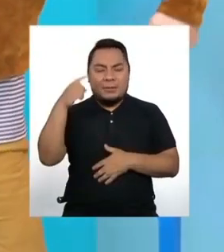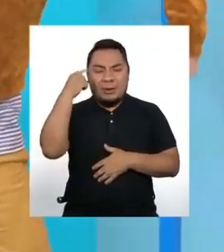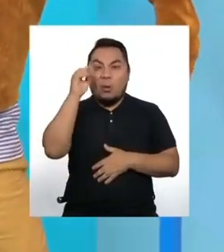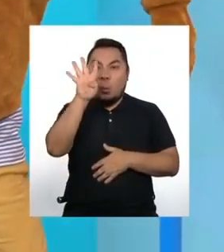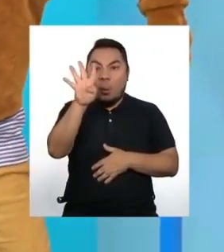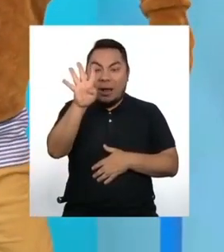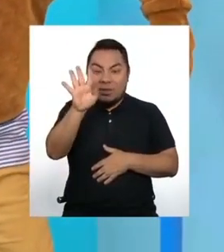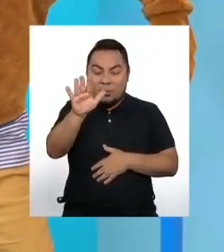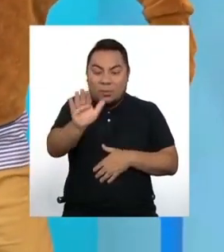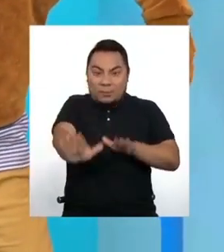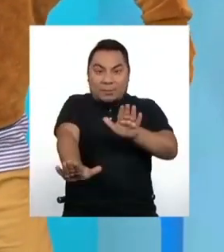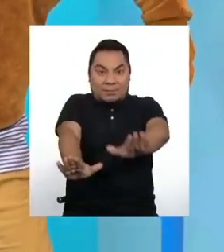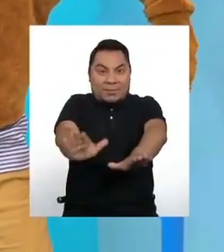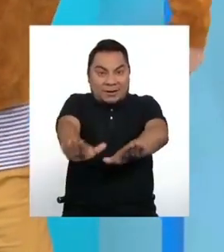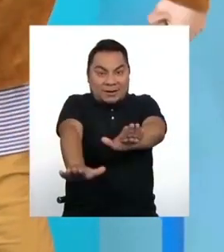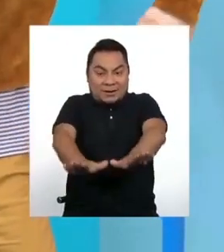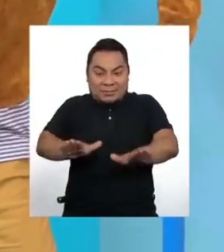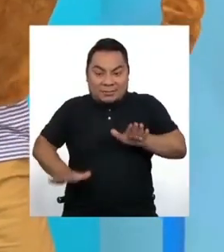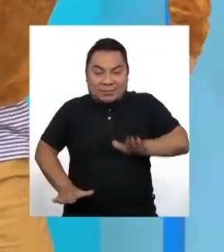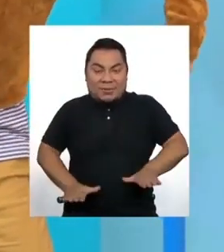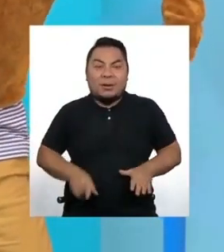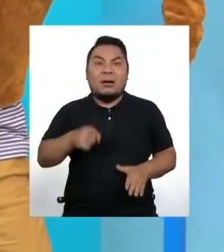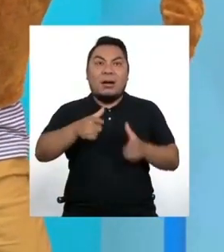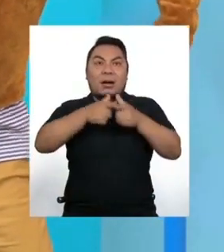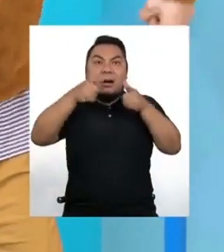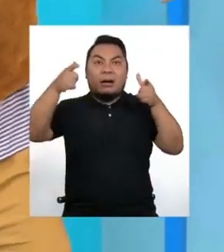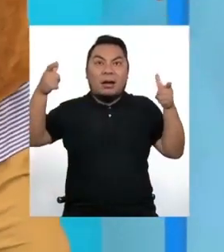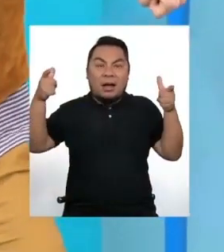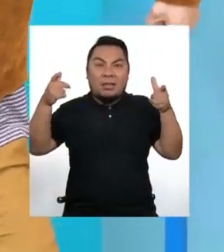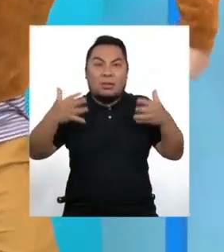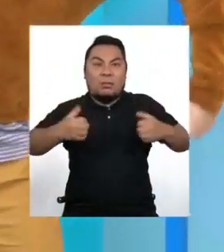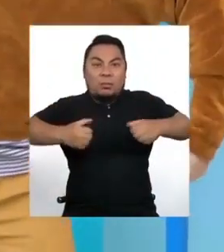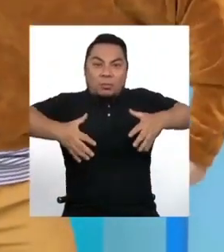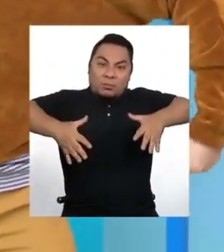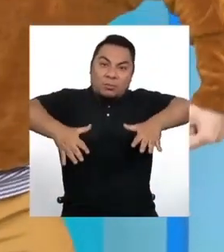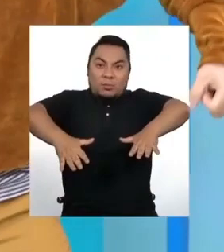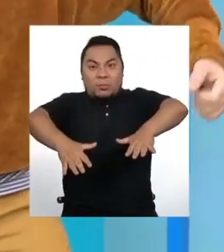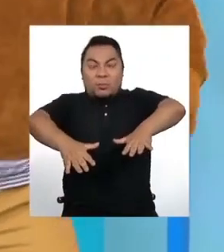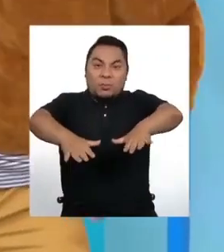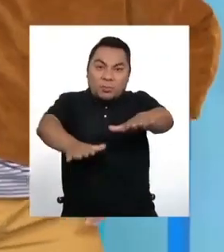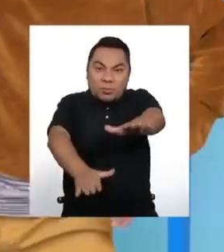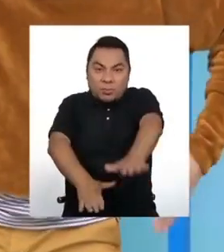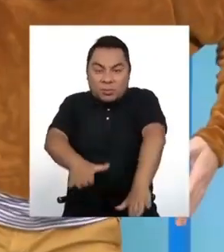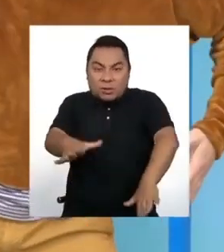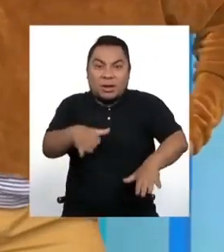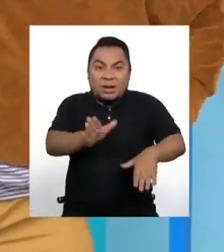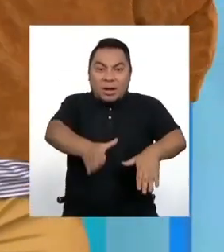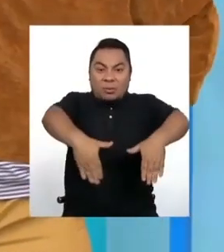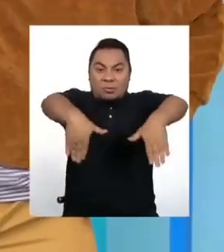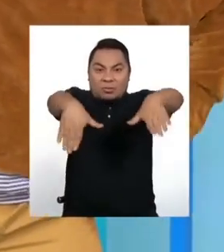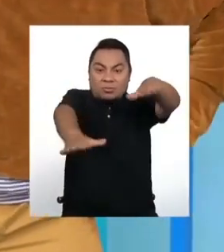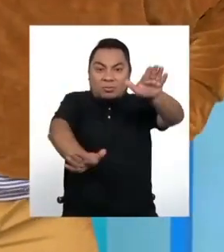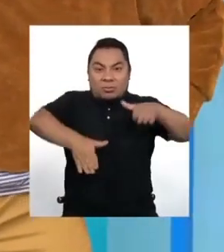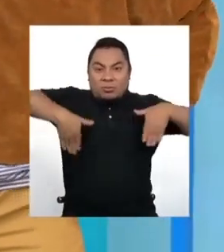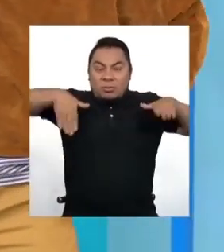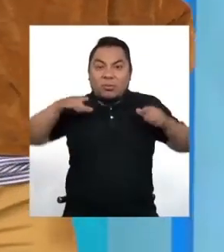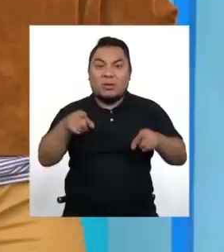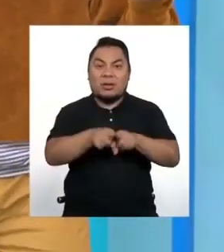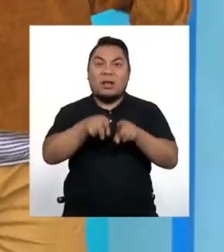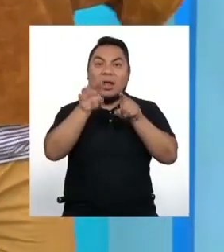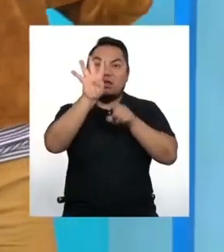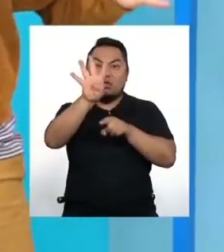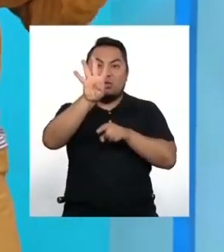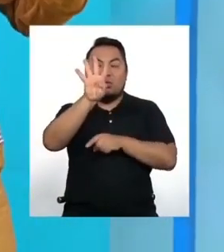distancia. Como las estatuas, pero sin tocarse. Juanita, Juanita, ahora que regresamos a la